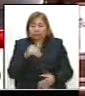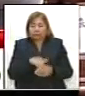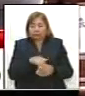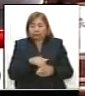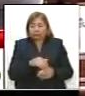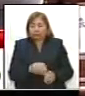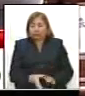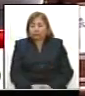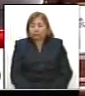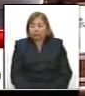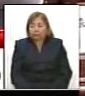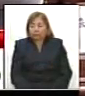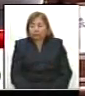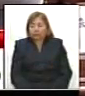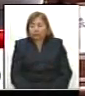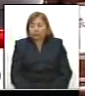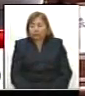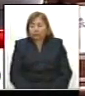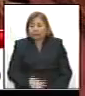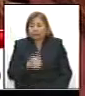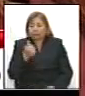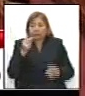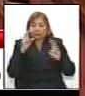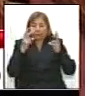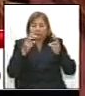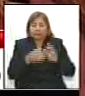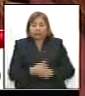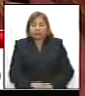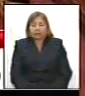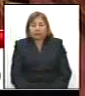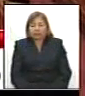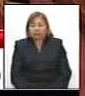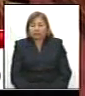votación. Siguiente tema.